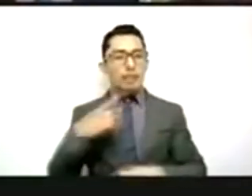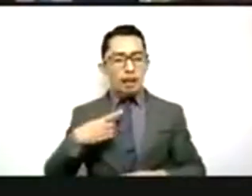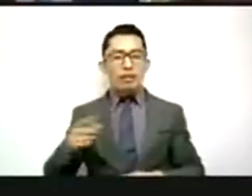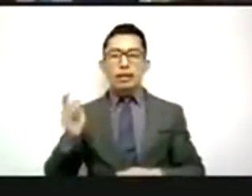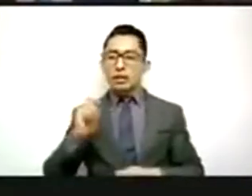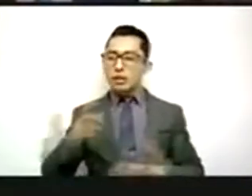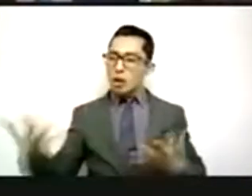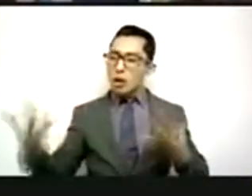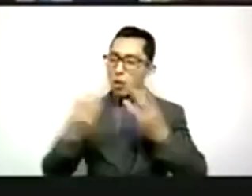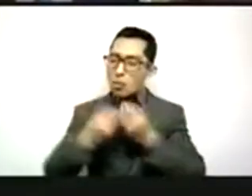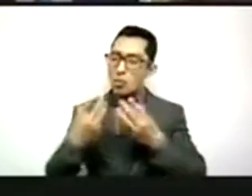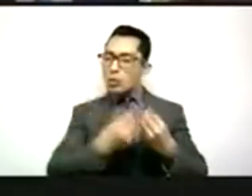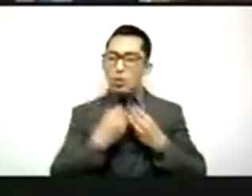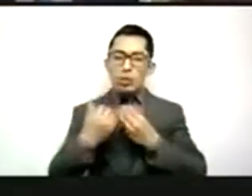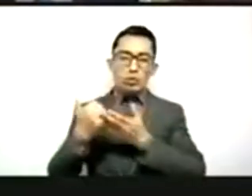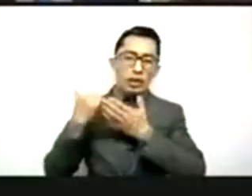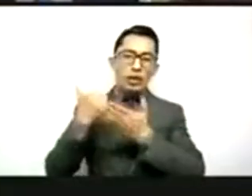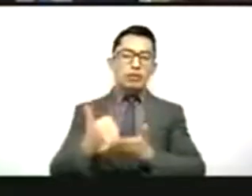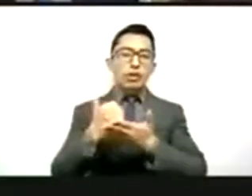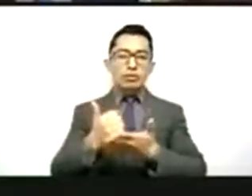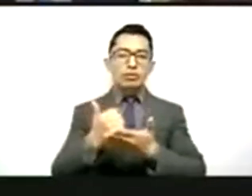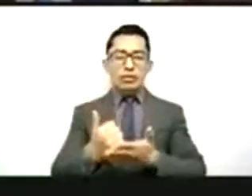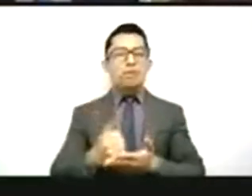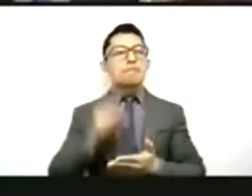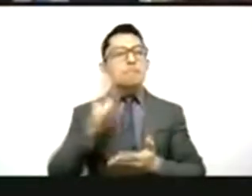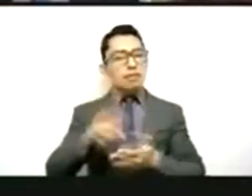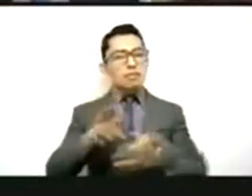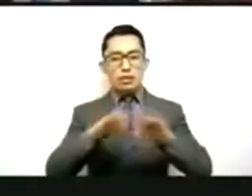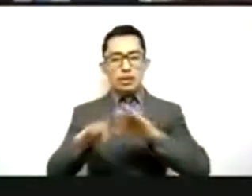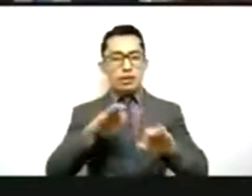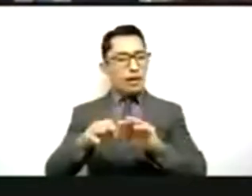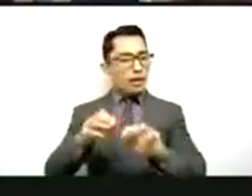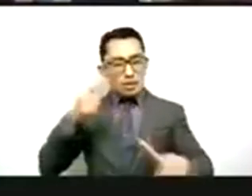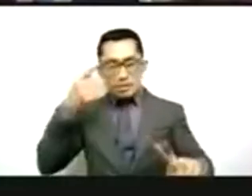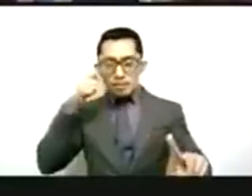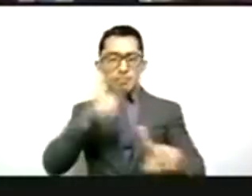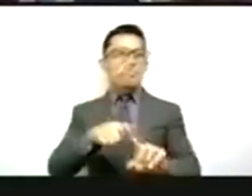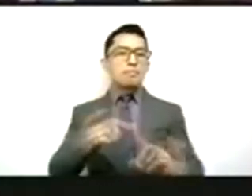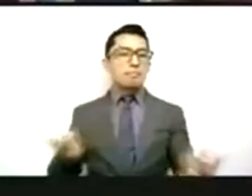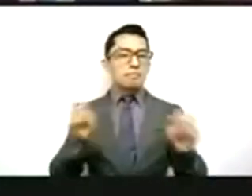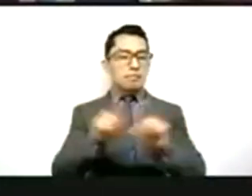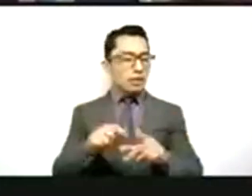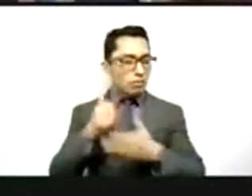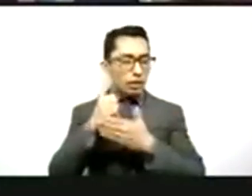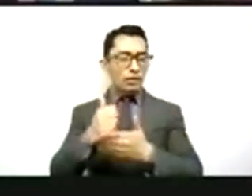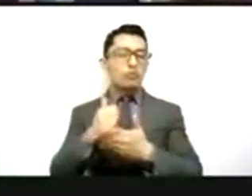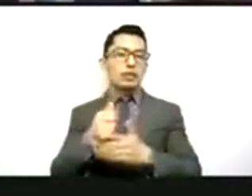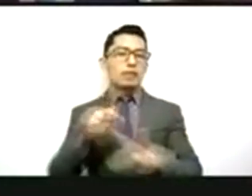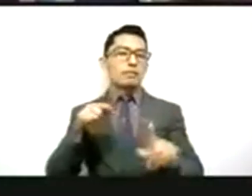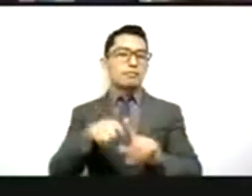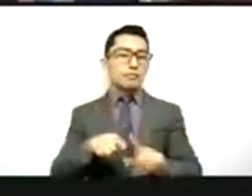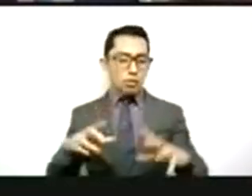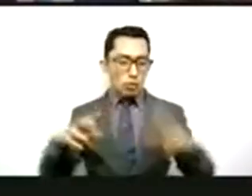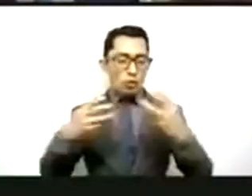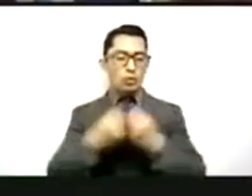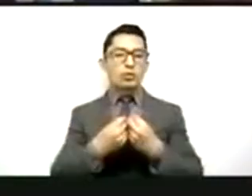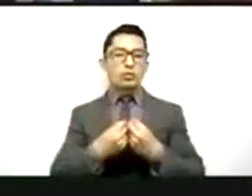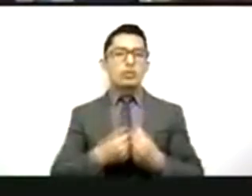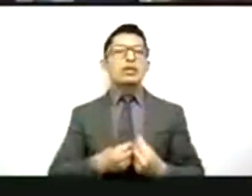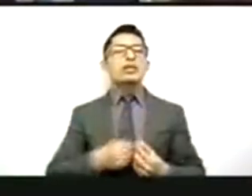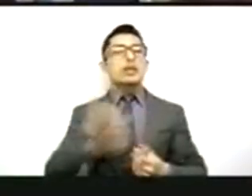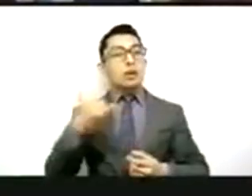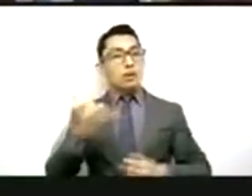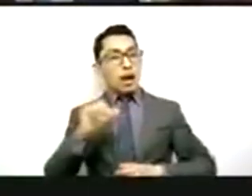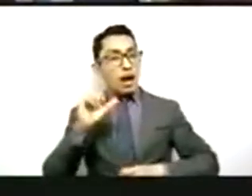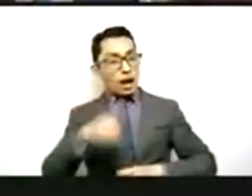esfuerzos, remar hacia una misma dirección al unísono y poner en evidencia